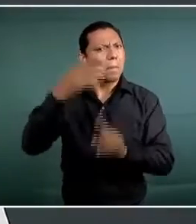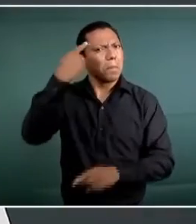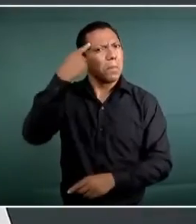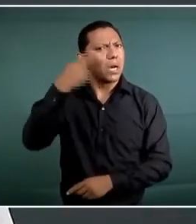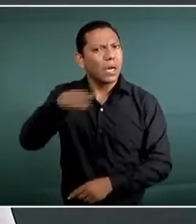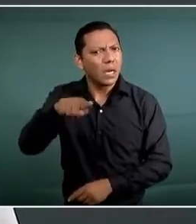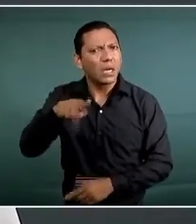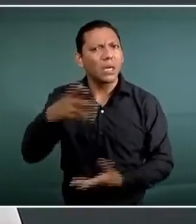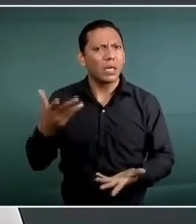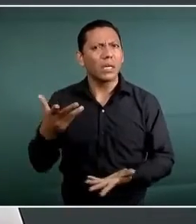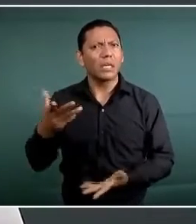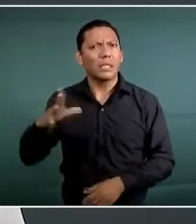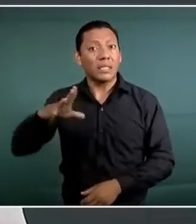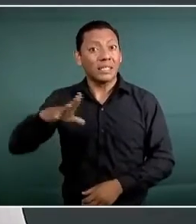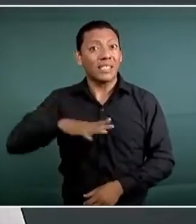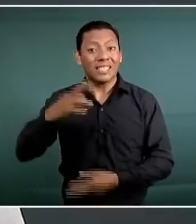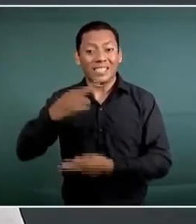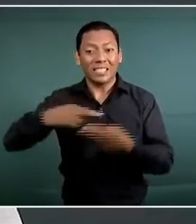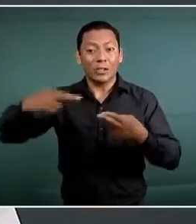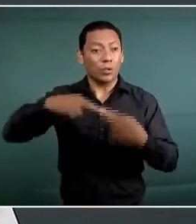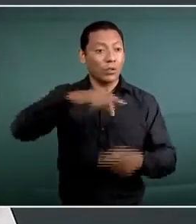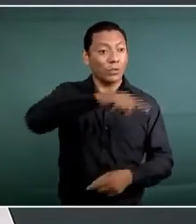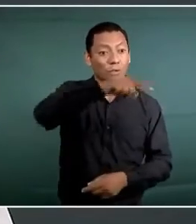haga en cada región.